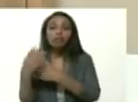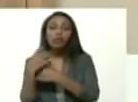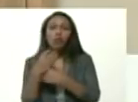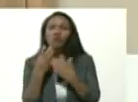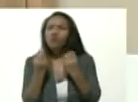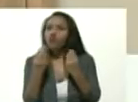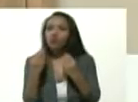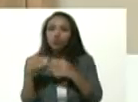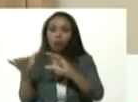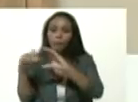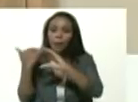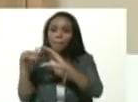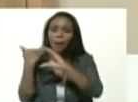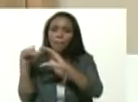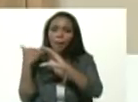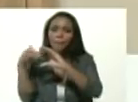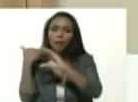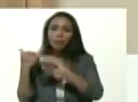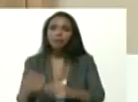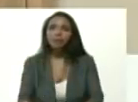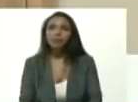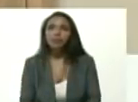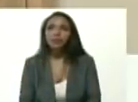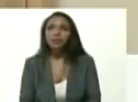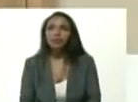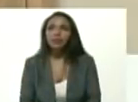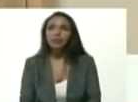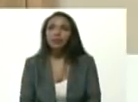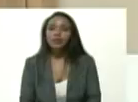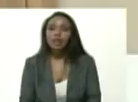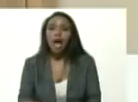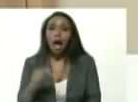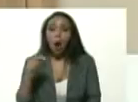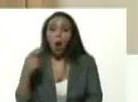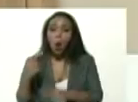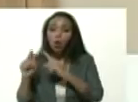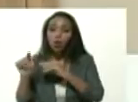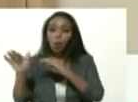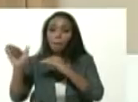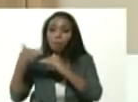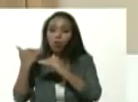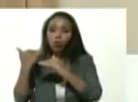mensajes. Aquí me está llegando uno, no sé si leerlo.